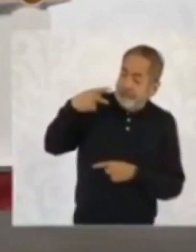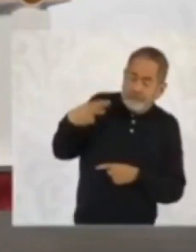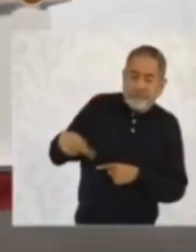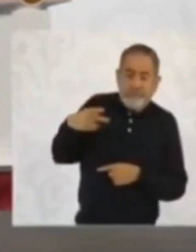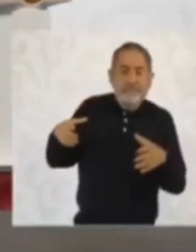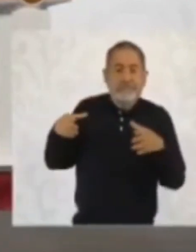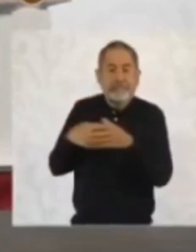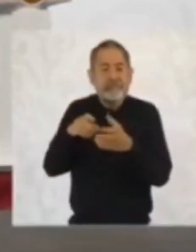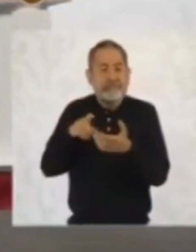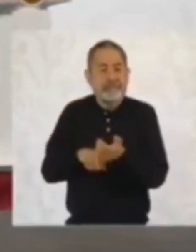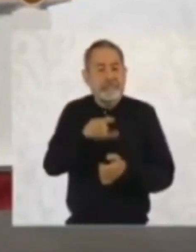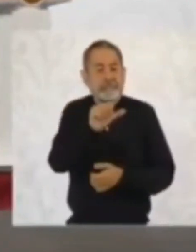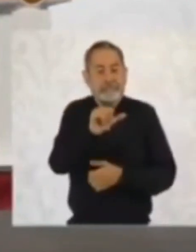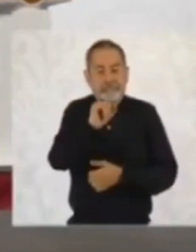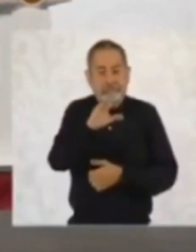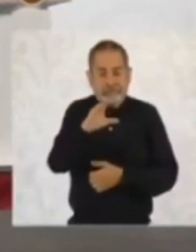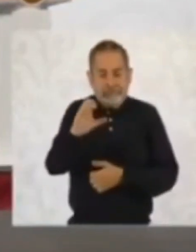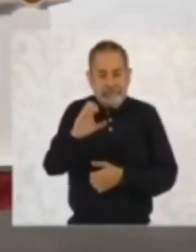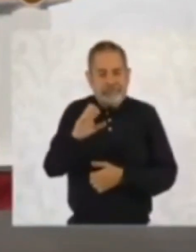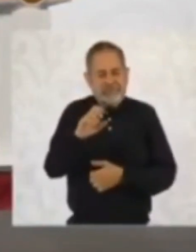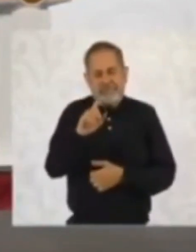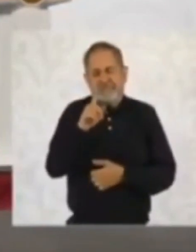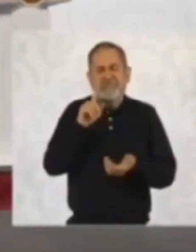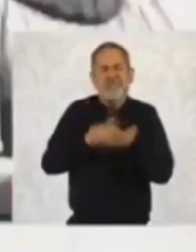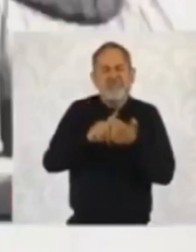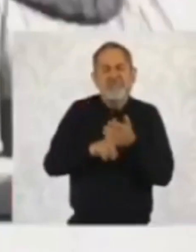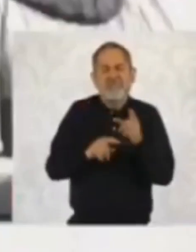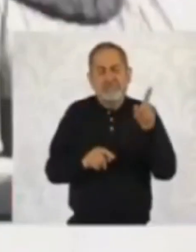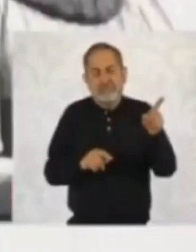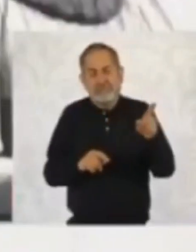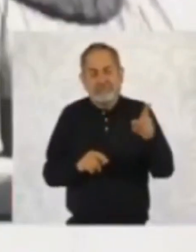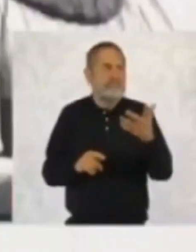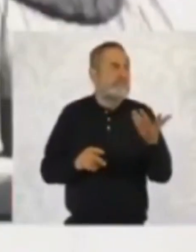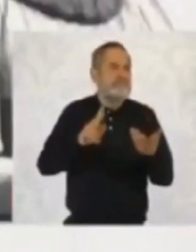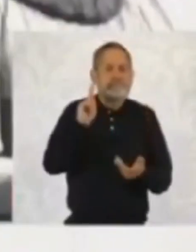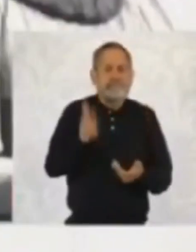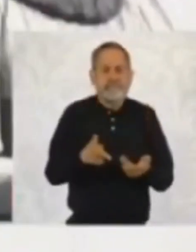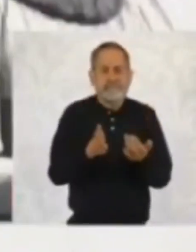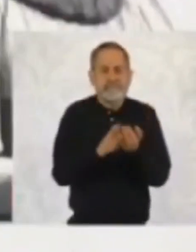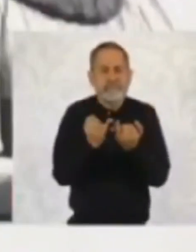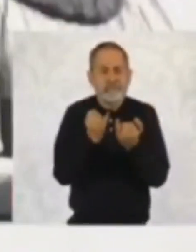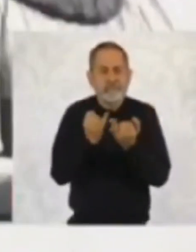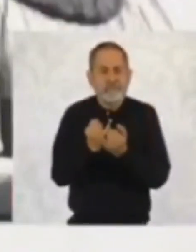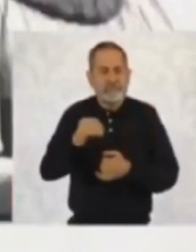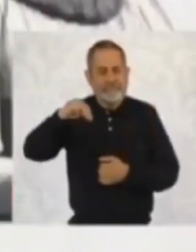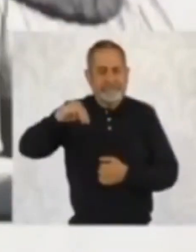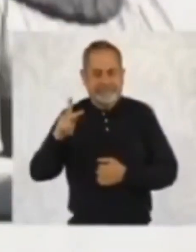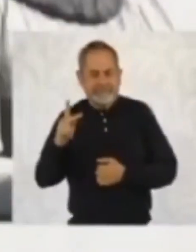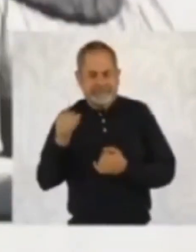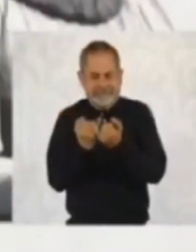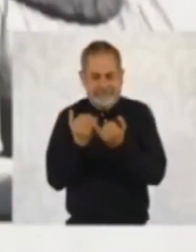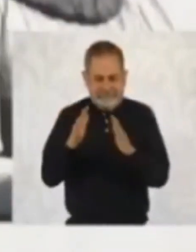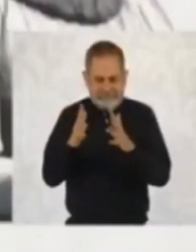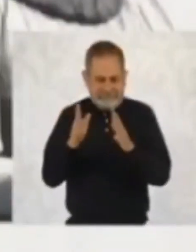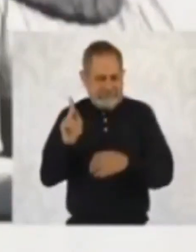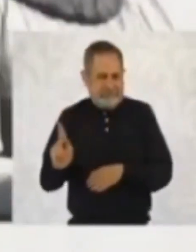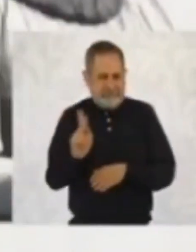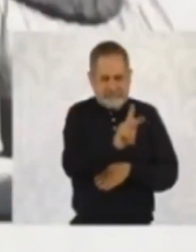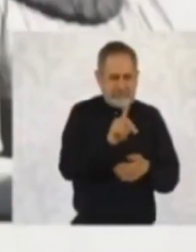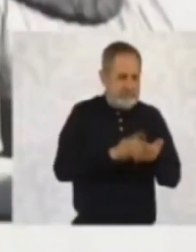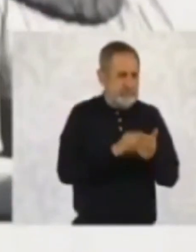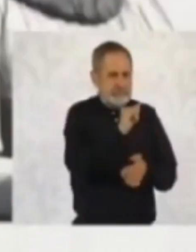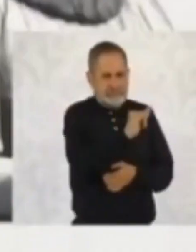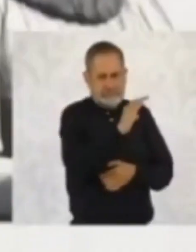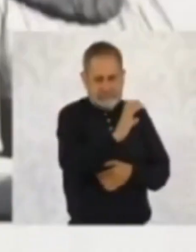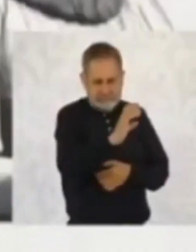Criminal. AIC es lo que sería, digamos, la policía ministerial que está dentro de la Fiscalía General de